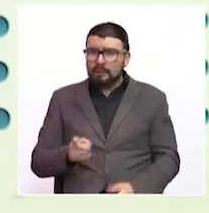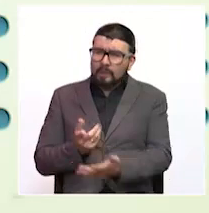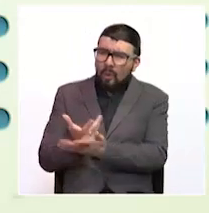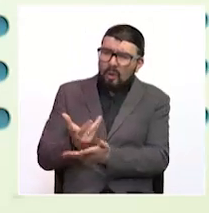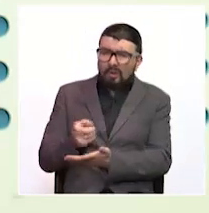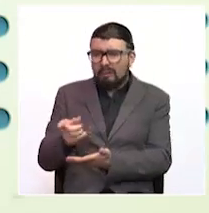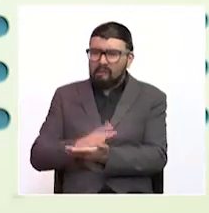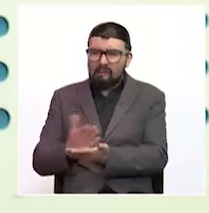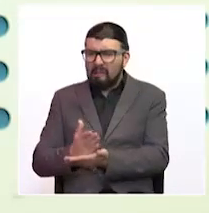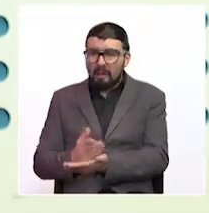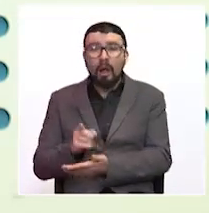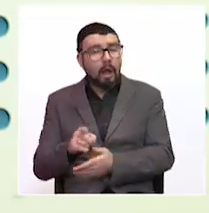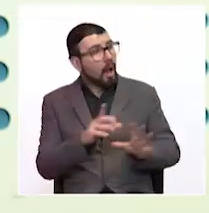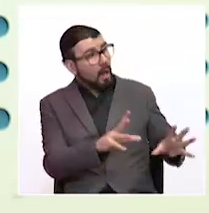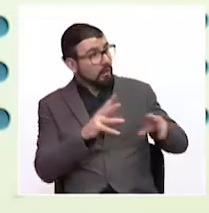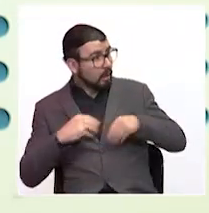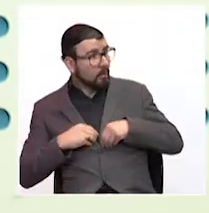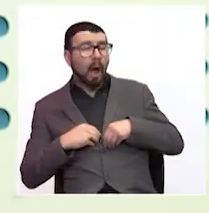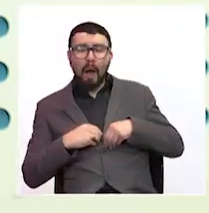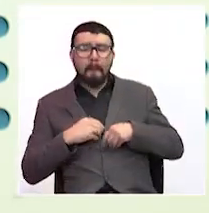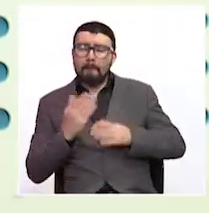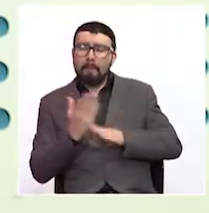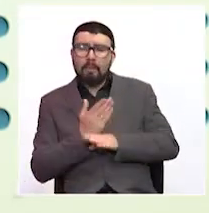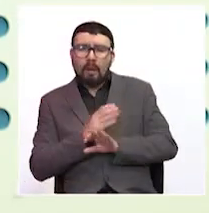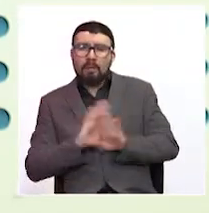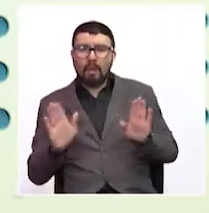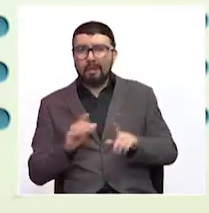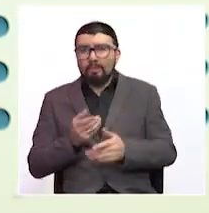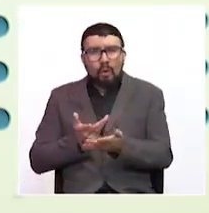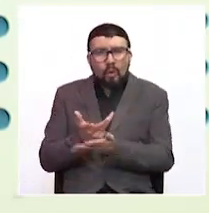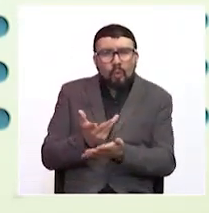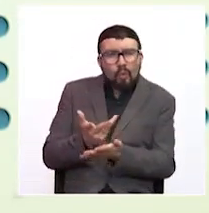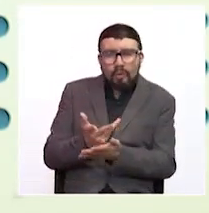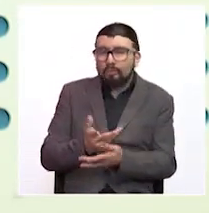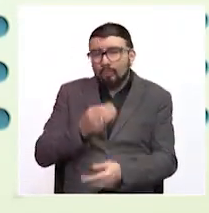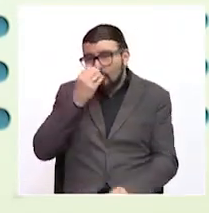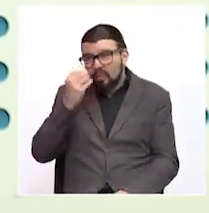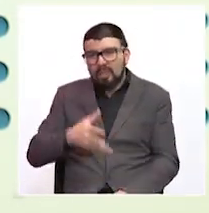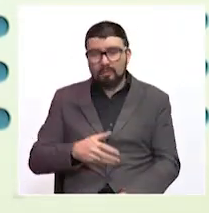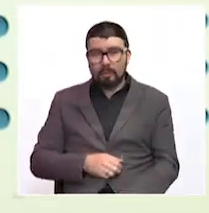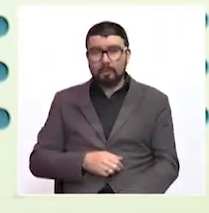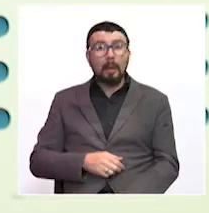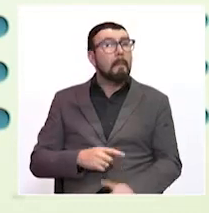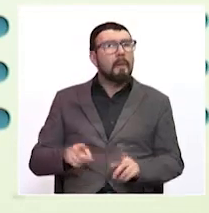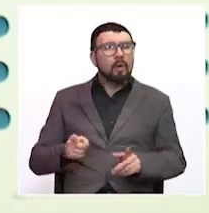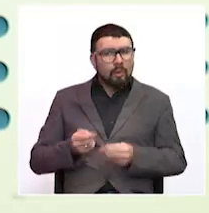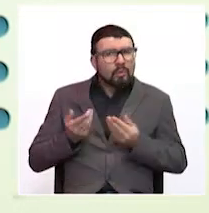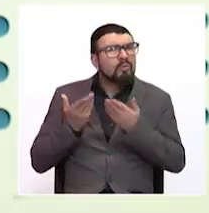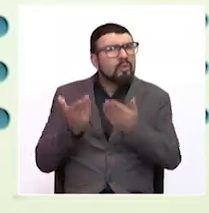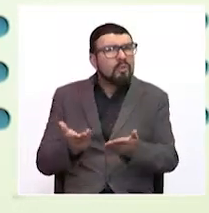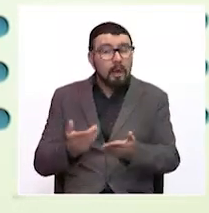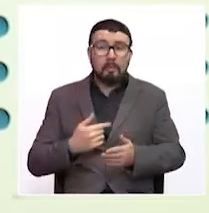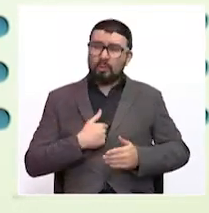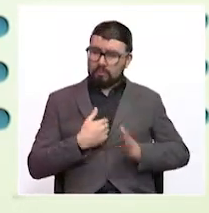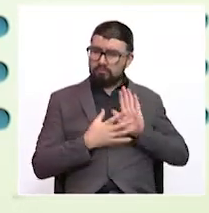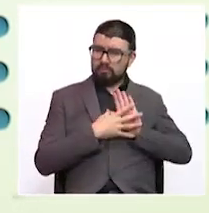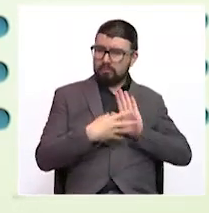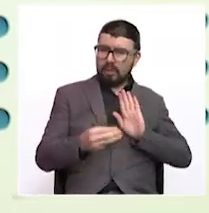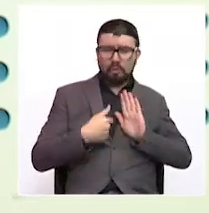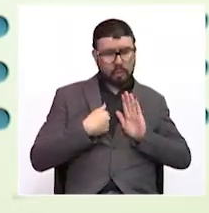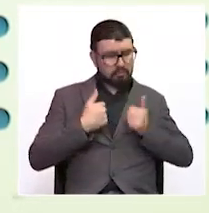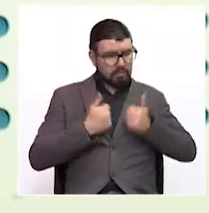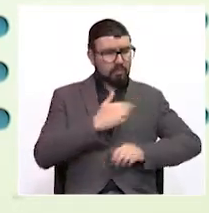tomar ese consejo no habrían problemas aconsejar no sirve lo que educa y edifica es el ejemplo osea